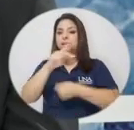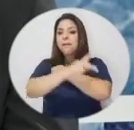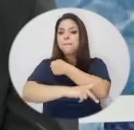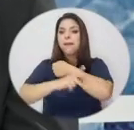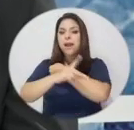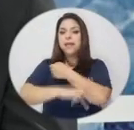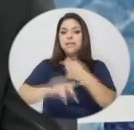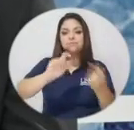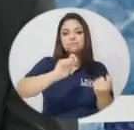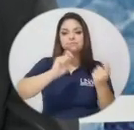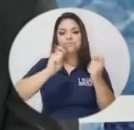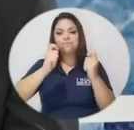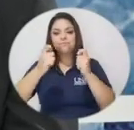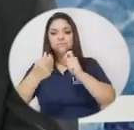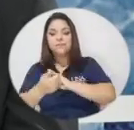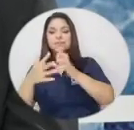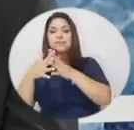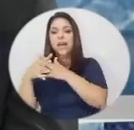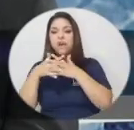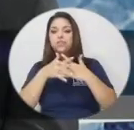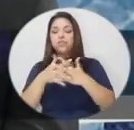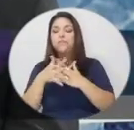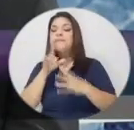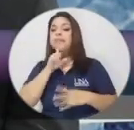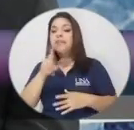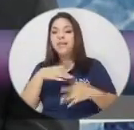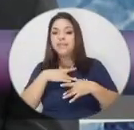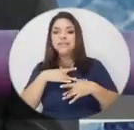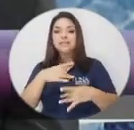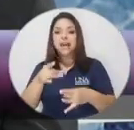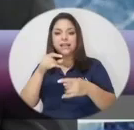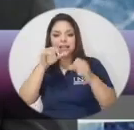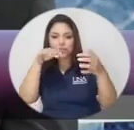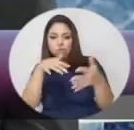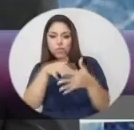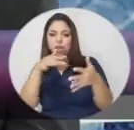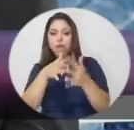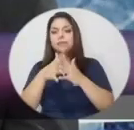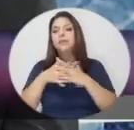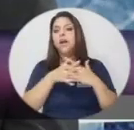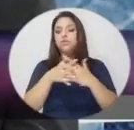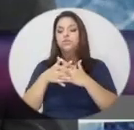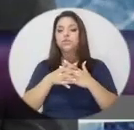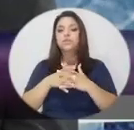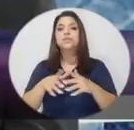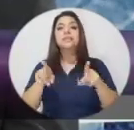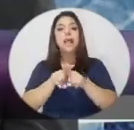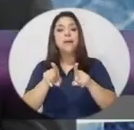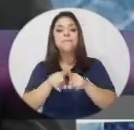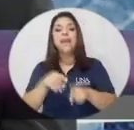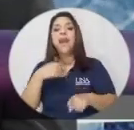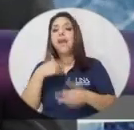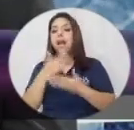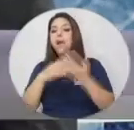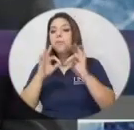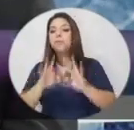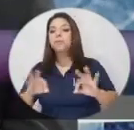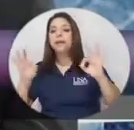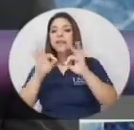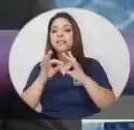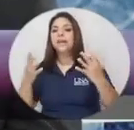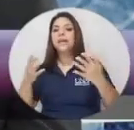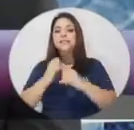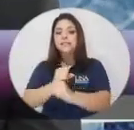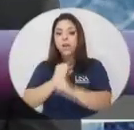transición y eso lo hace tan interesante de estudiar. Hay un elemento que es capital en los Estados Unidos que son los seguros de salud.